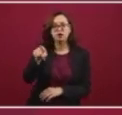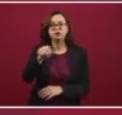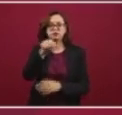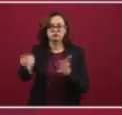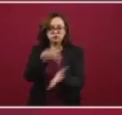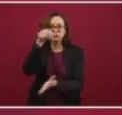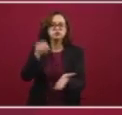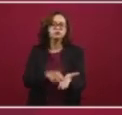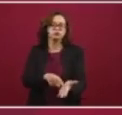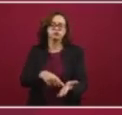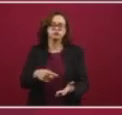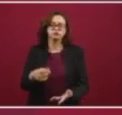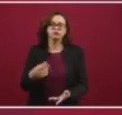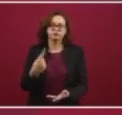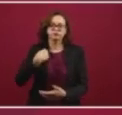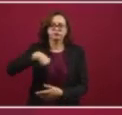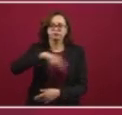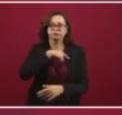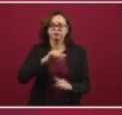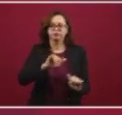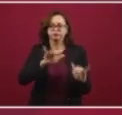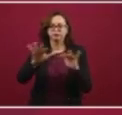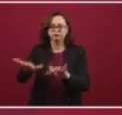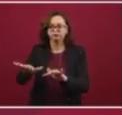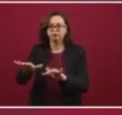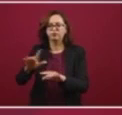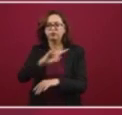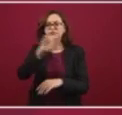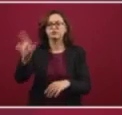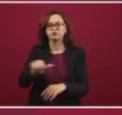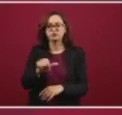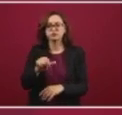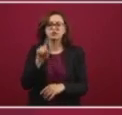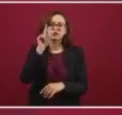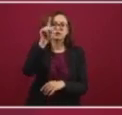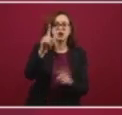y en el patio central,